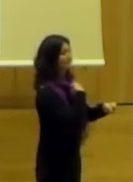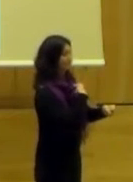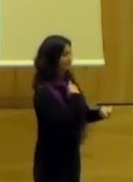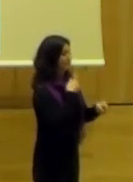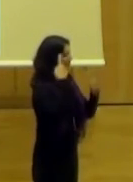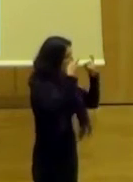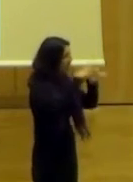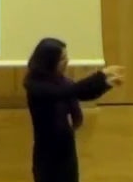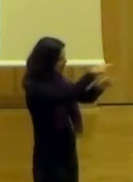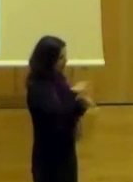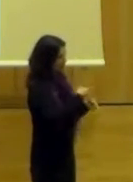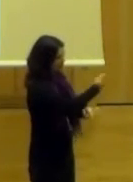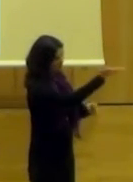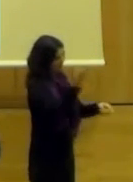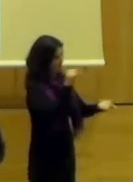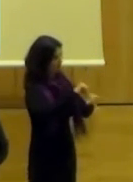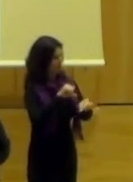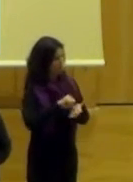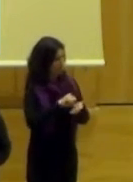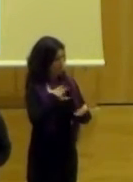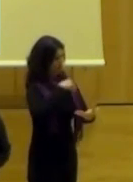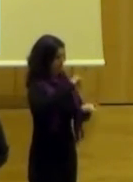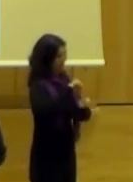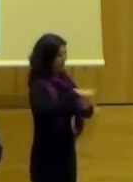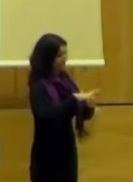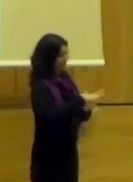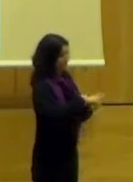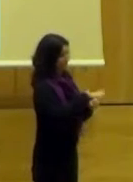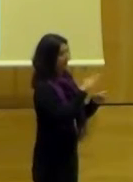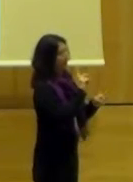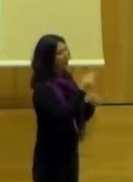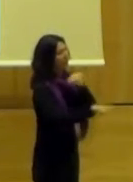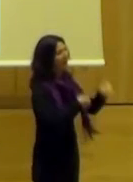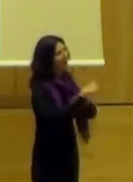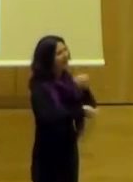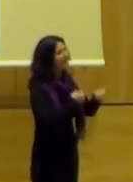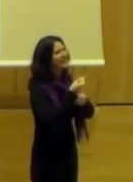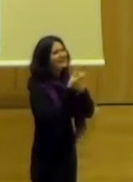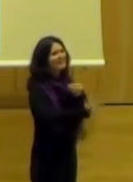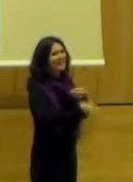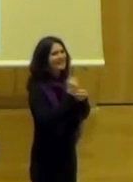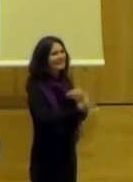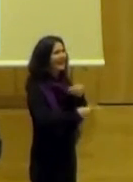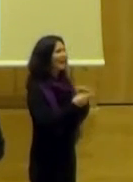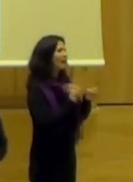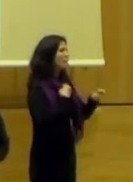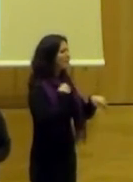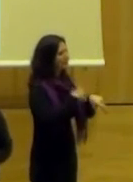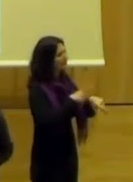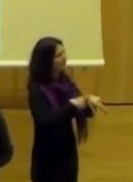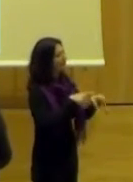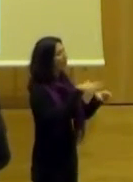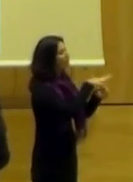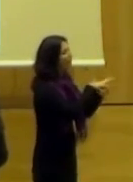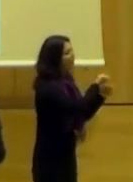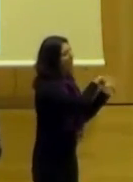también podemos atraer al resto de la ciudad a los barrios y que no siempre se tenga que hacer ese camino unilateral desde